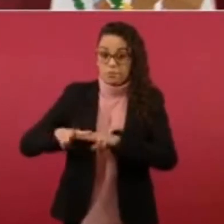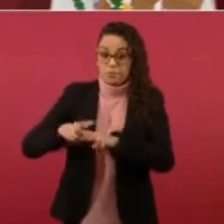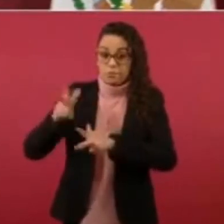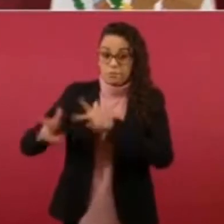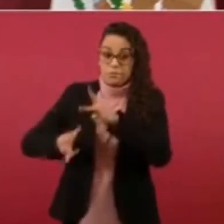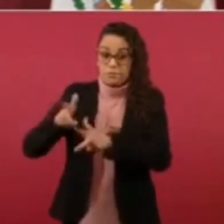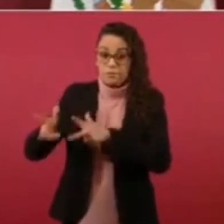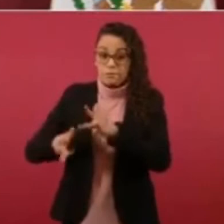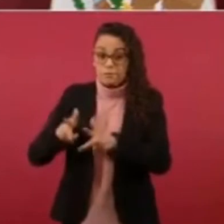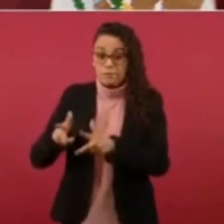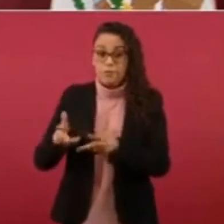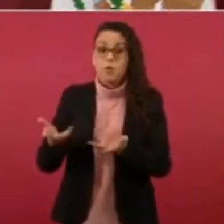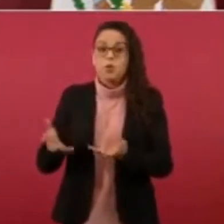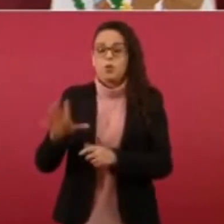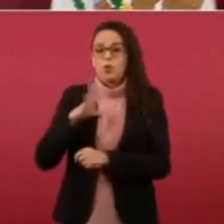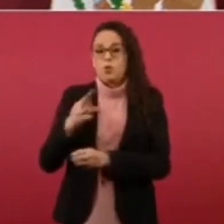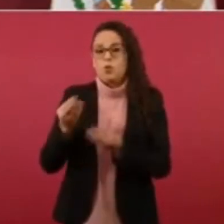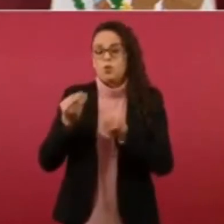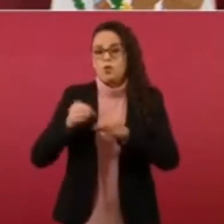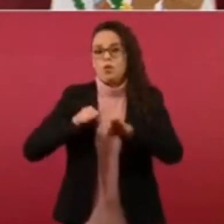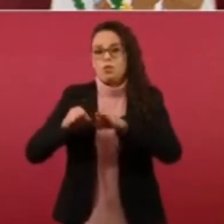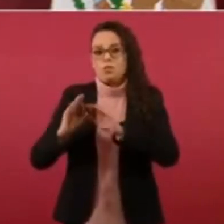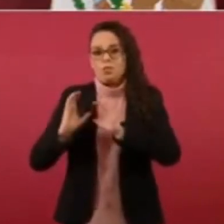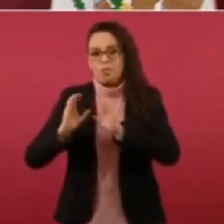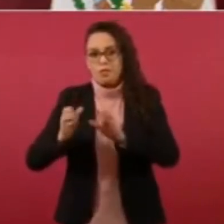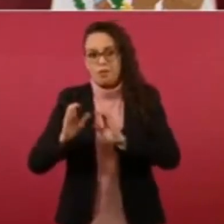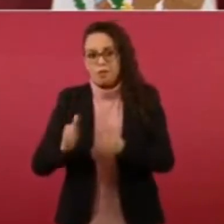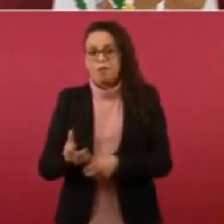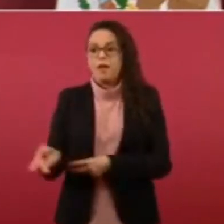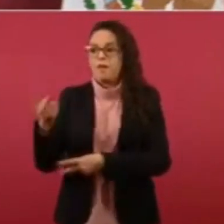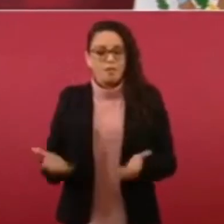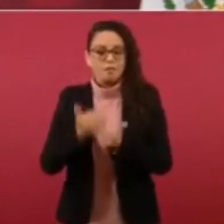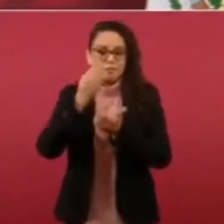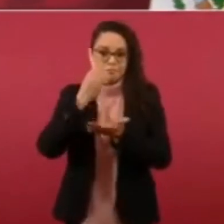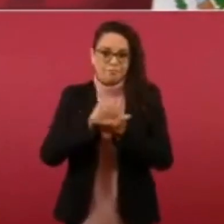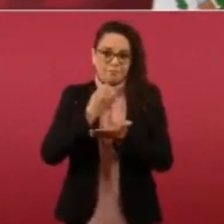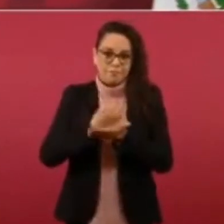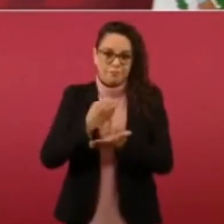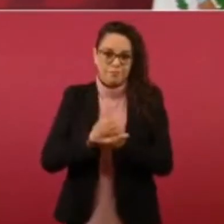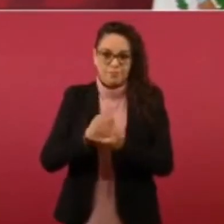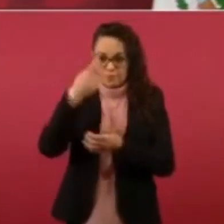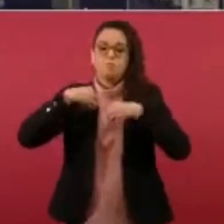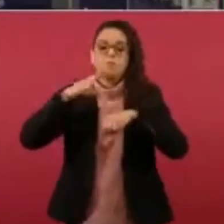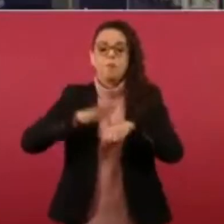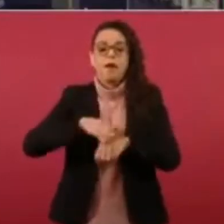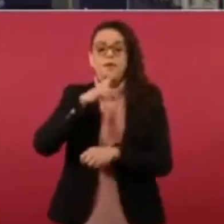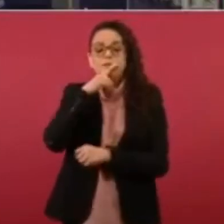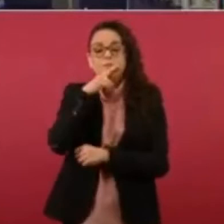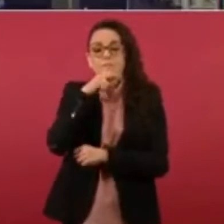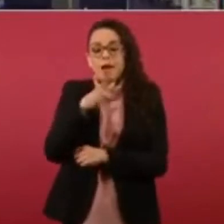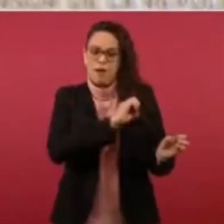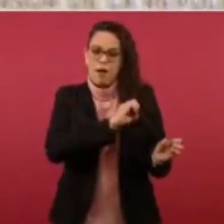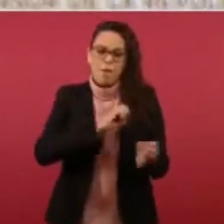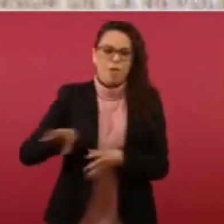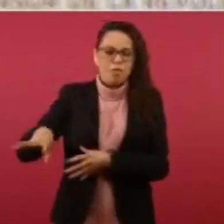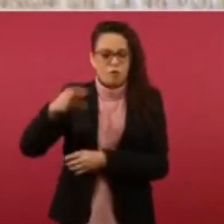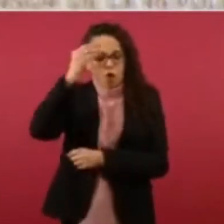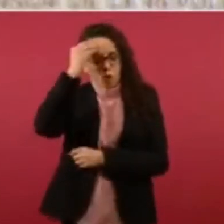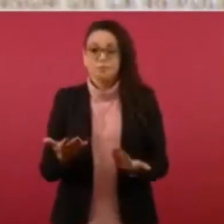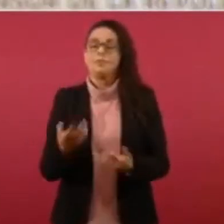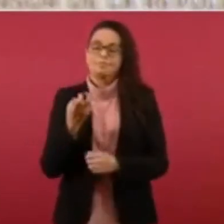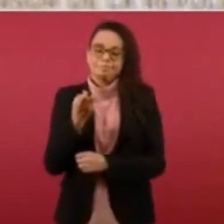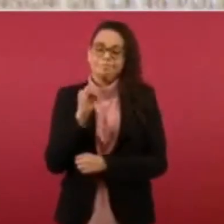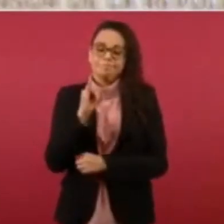económica, en empleos, en bienestar para la gente y lo que va a significar hacia adelante. Entonces,